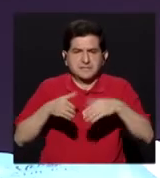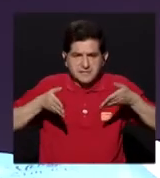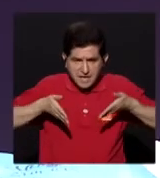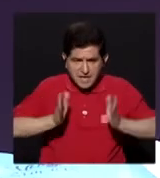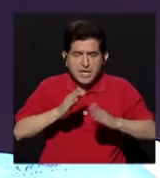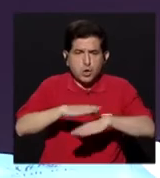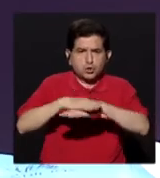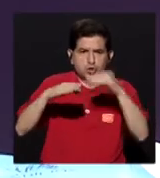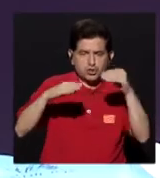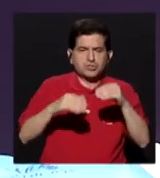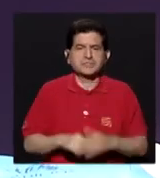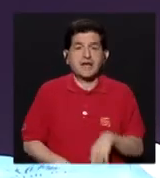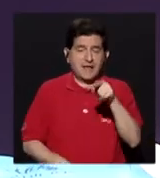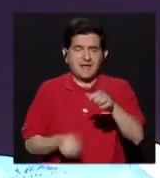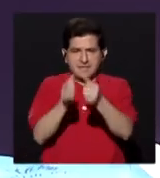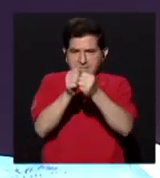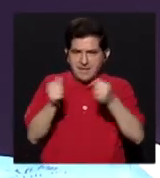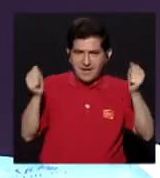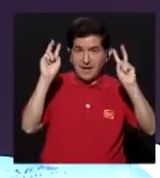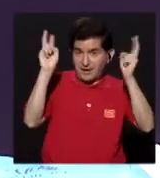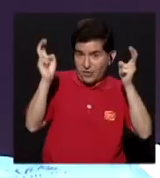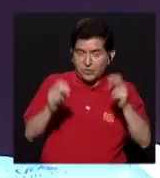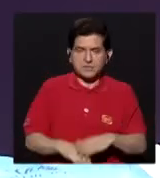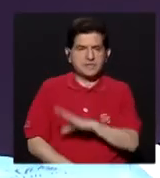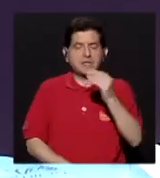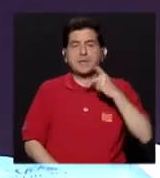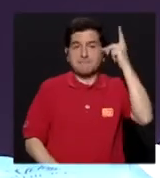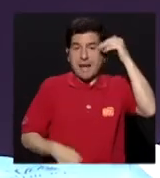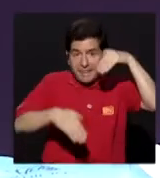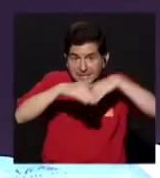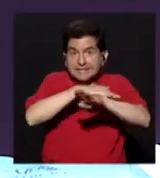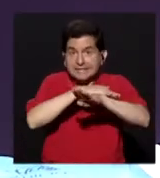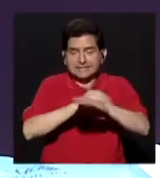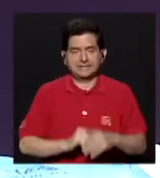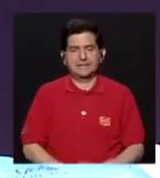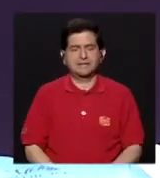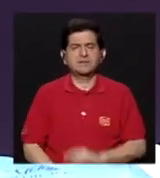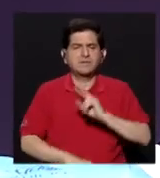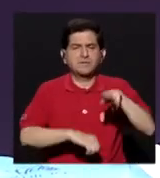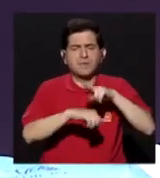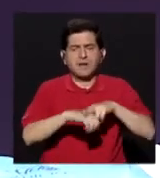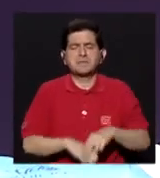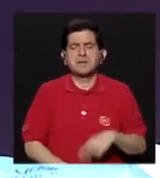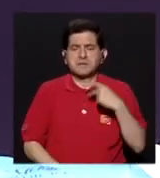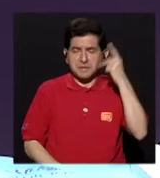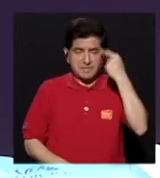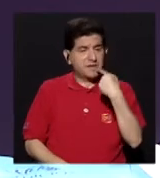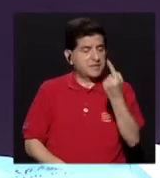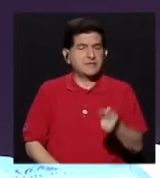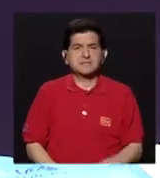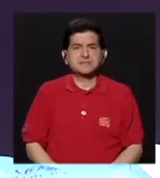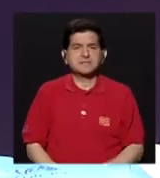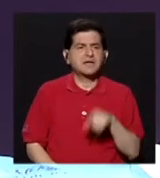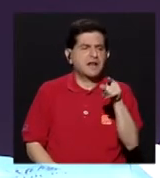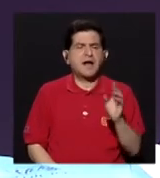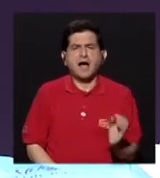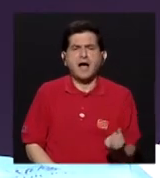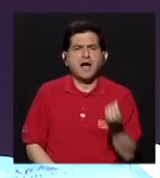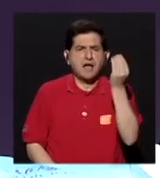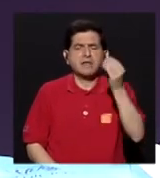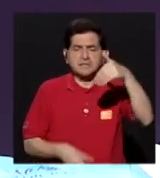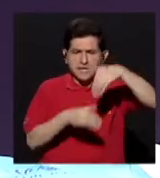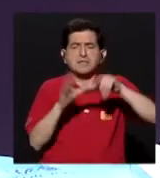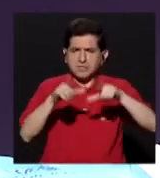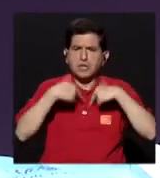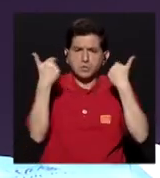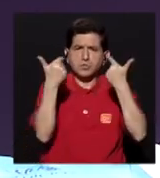meten. ¿Verdad? Sí, bueno, está bien, pero no quiero saber nada. Es común que los papás y las mamás digan que en Gafadis han crecido como seres